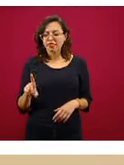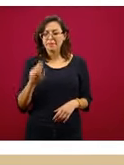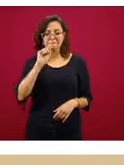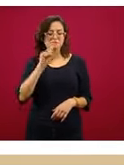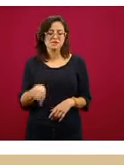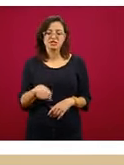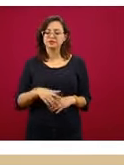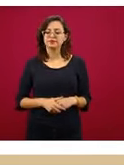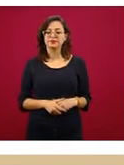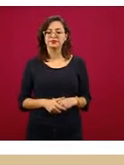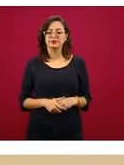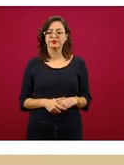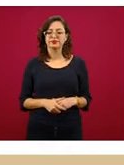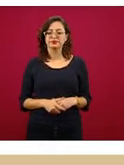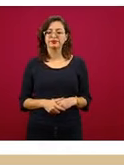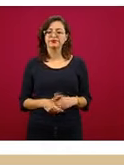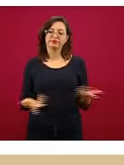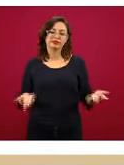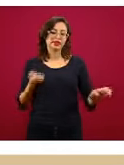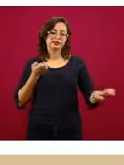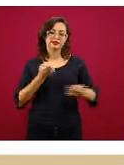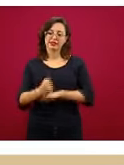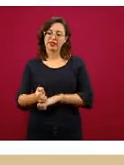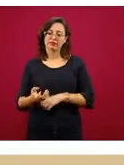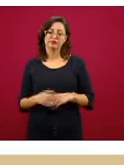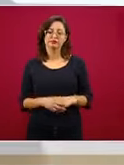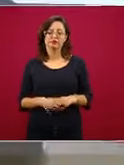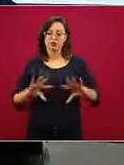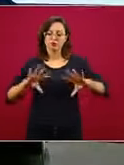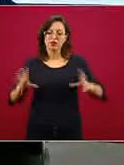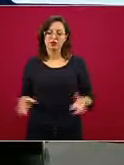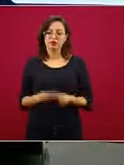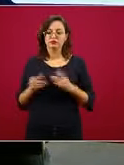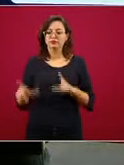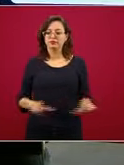Allá. Y la señal estatal. La siguiente.